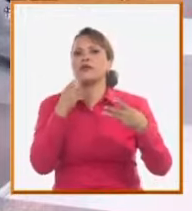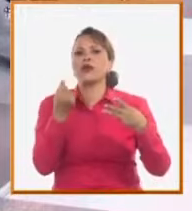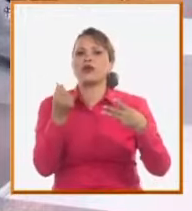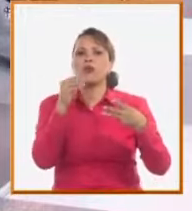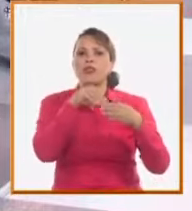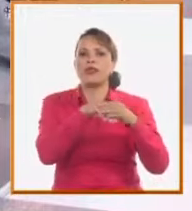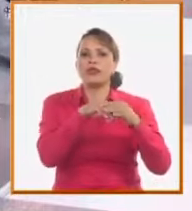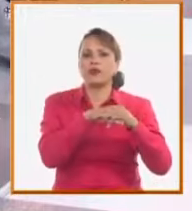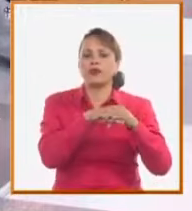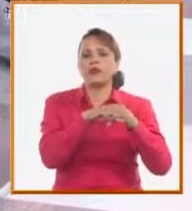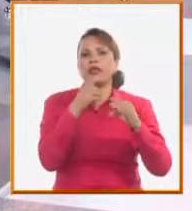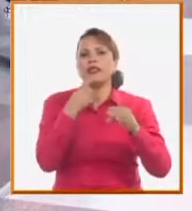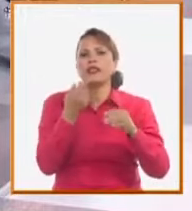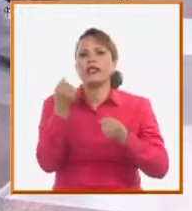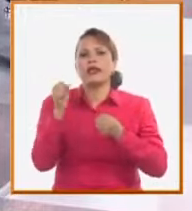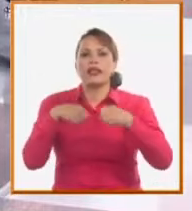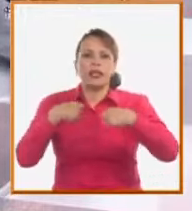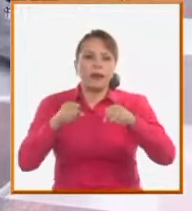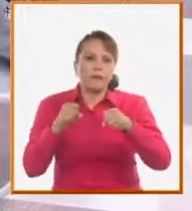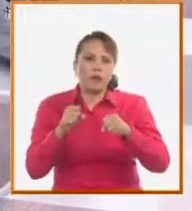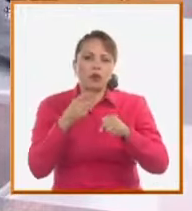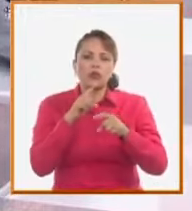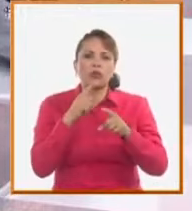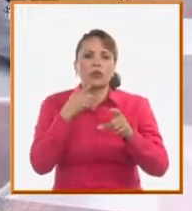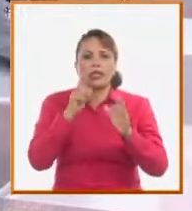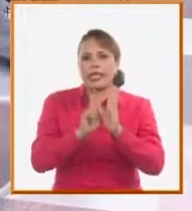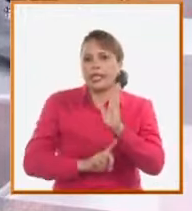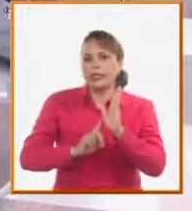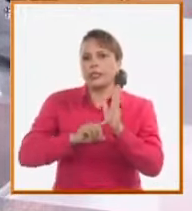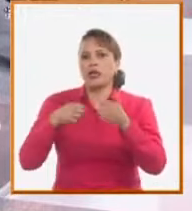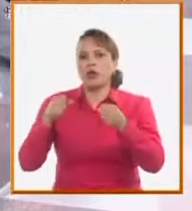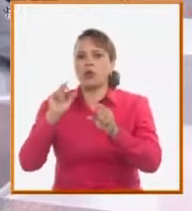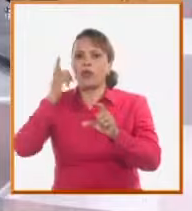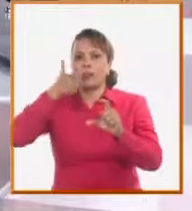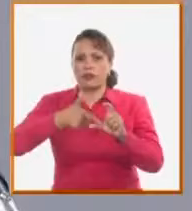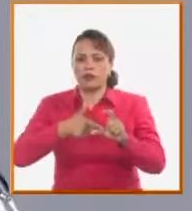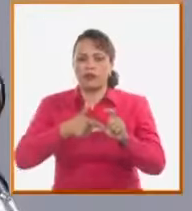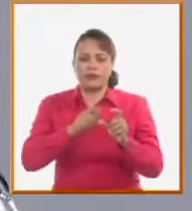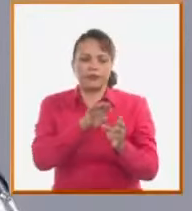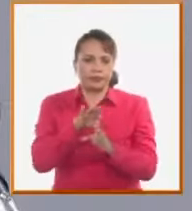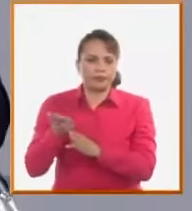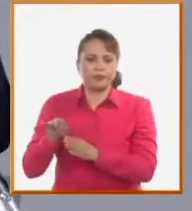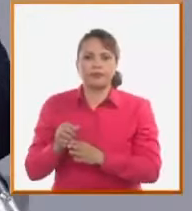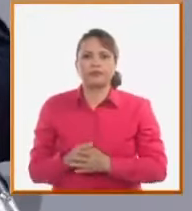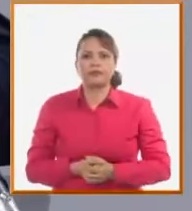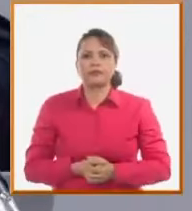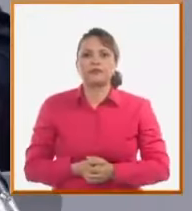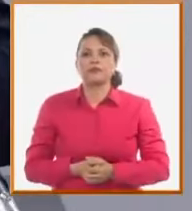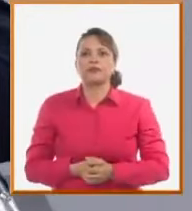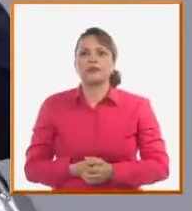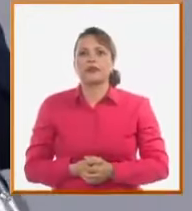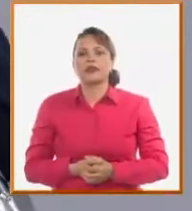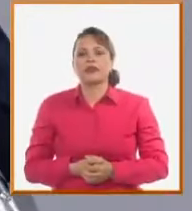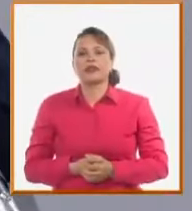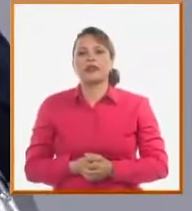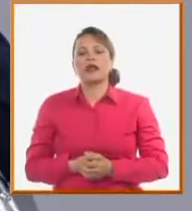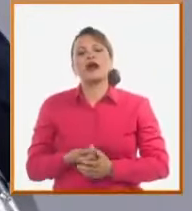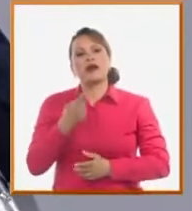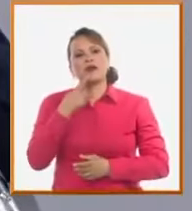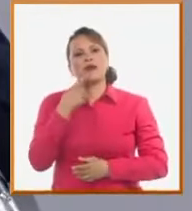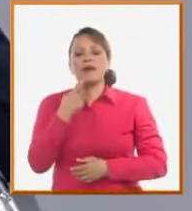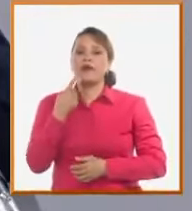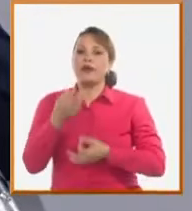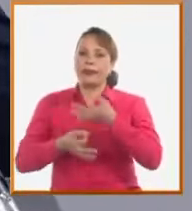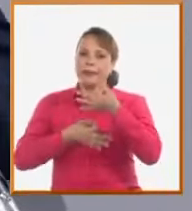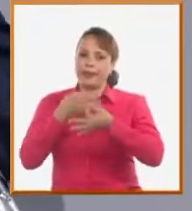combustión o sean eléctricas. Sí, bueno, Randy, creo que este es el tema que más se espera, ¿no? Vamos a tratar